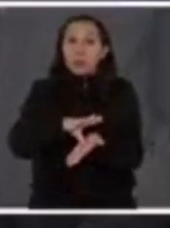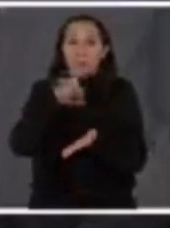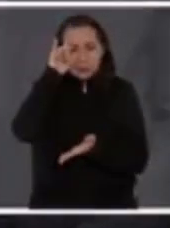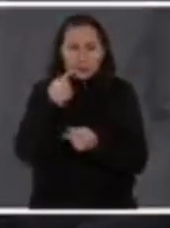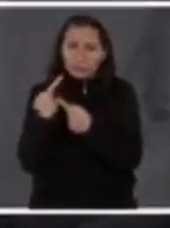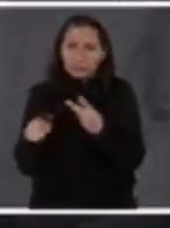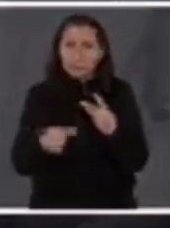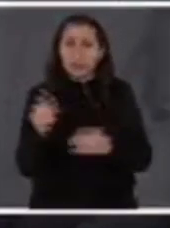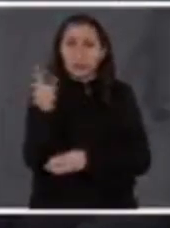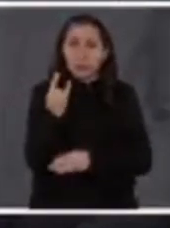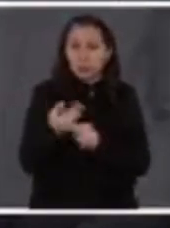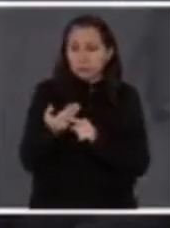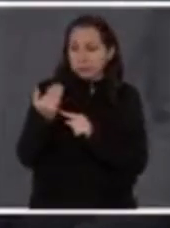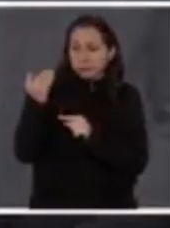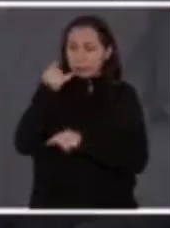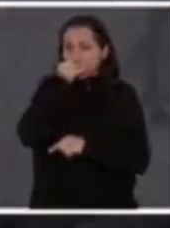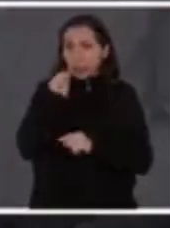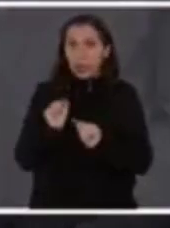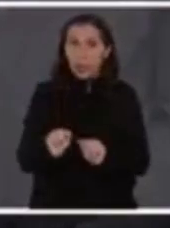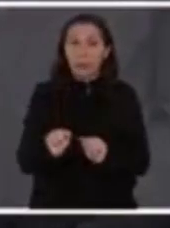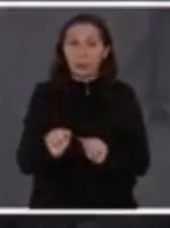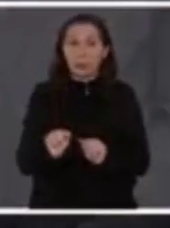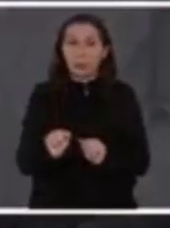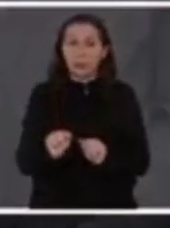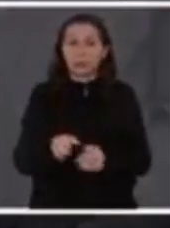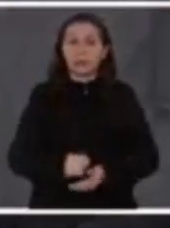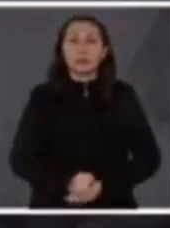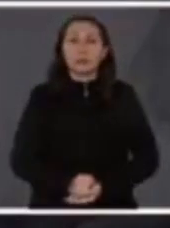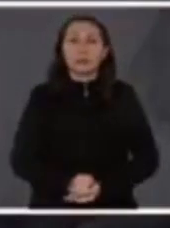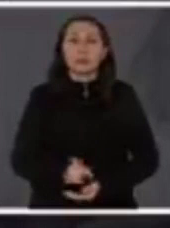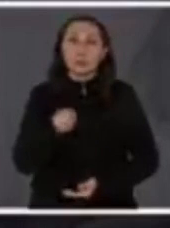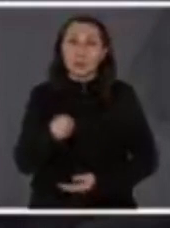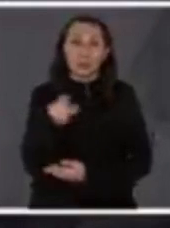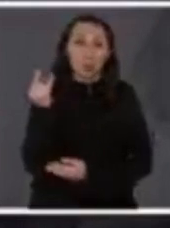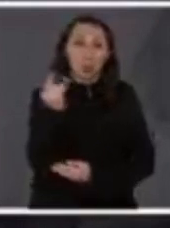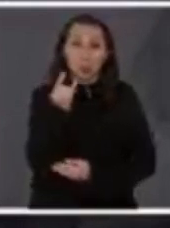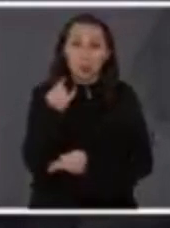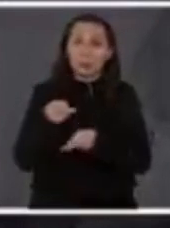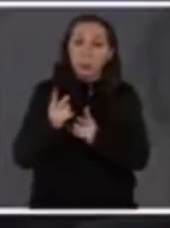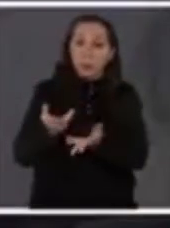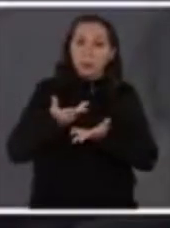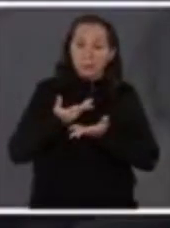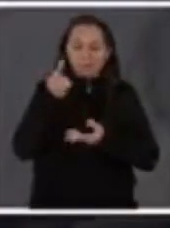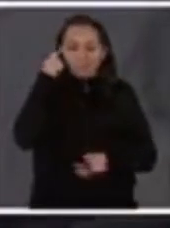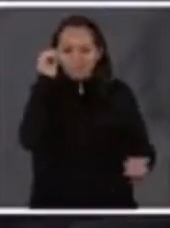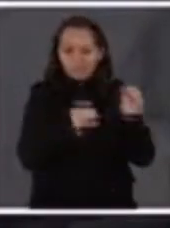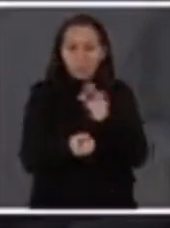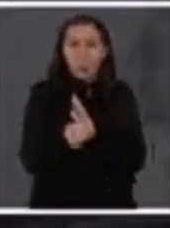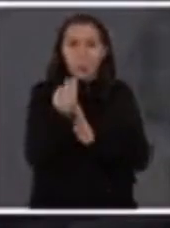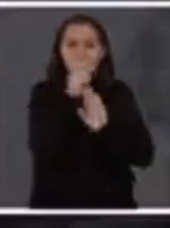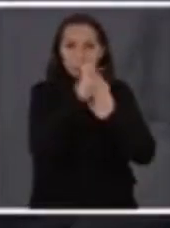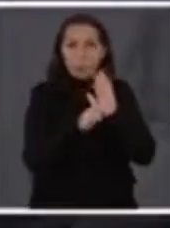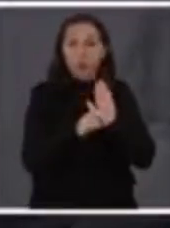diversas emergencias durante el último tiempo y esas emergencias nos han permitido también desarrollar nuevos protocolos.